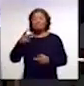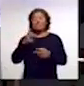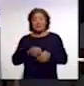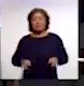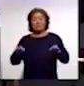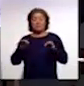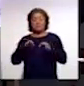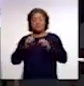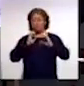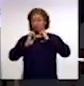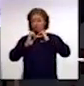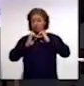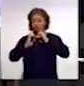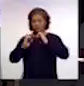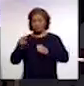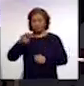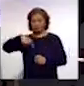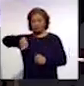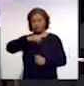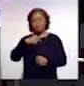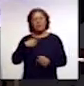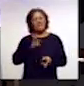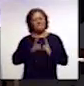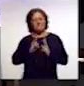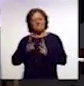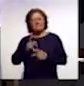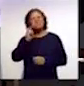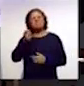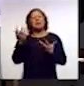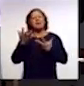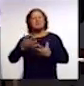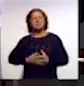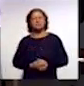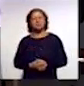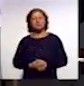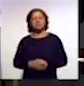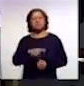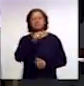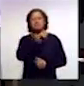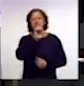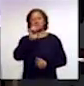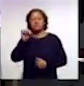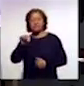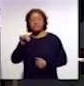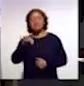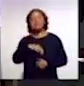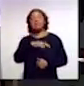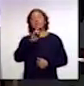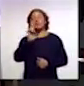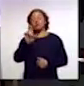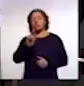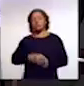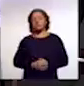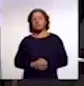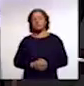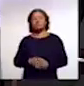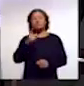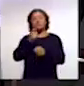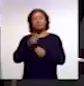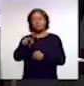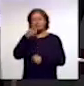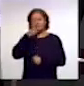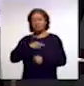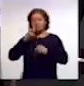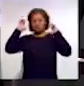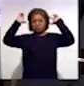y pues para platicarles sobre lo que estamos realizando team universe primero háblenos de esta corona que es el